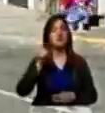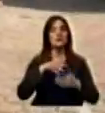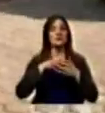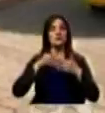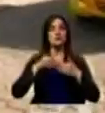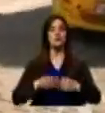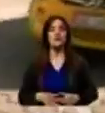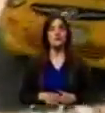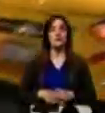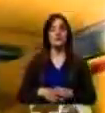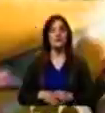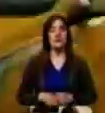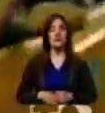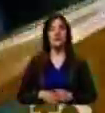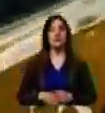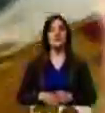$548,000.